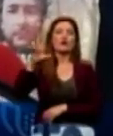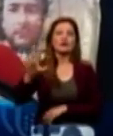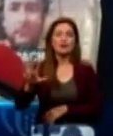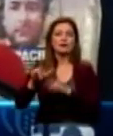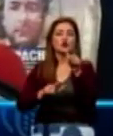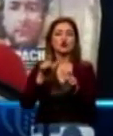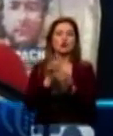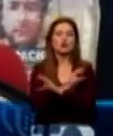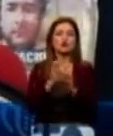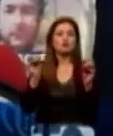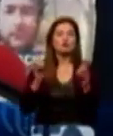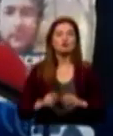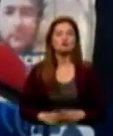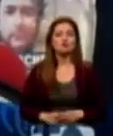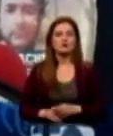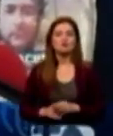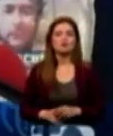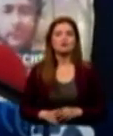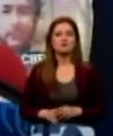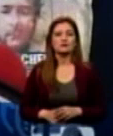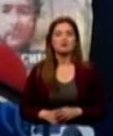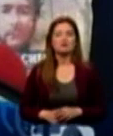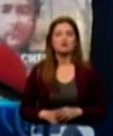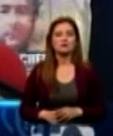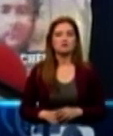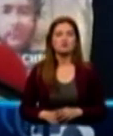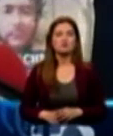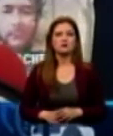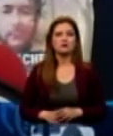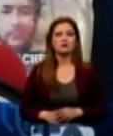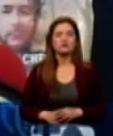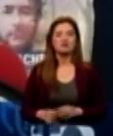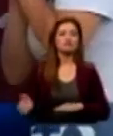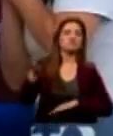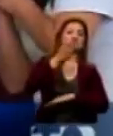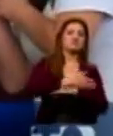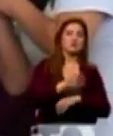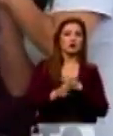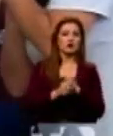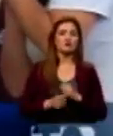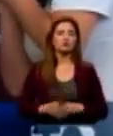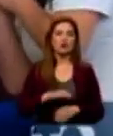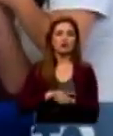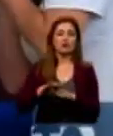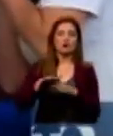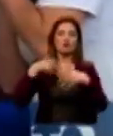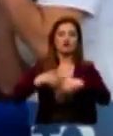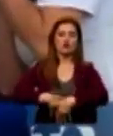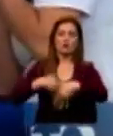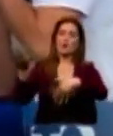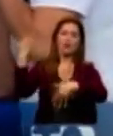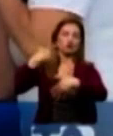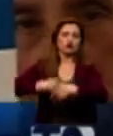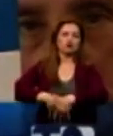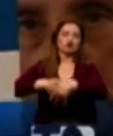42.953 personas reportadas como desaparecidas desde años anteriores. También invitaron a una marcha para recordar a